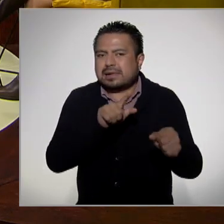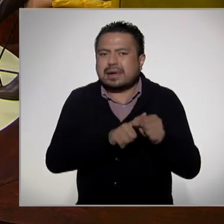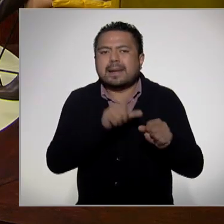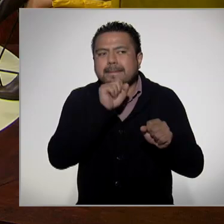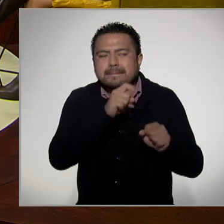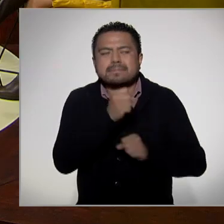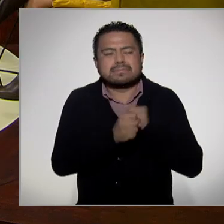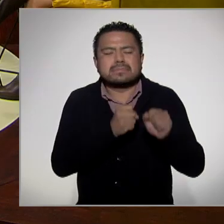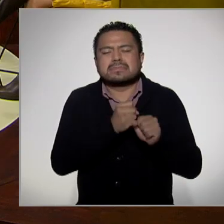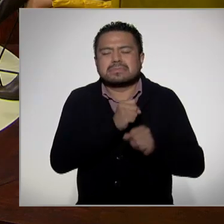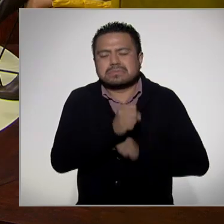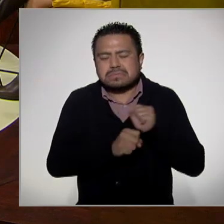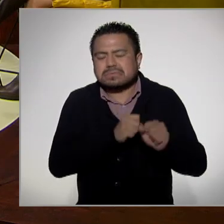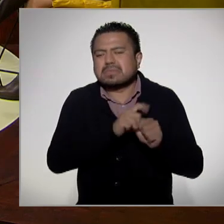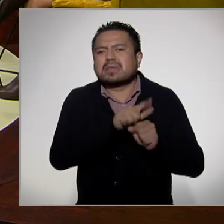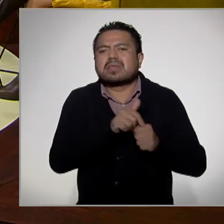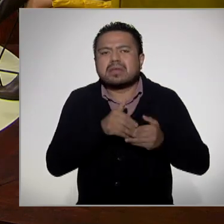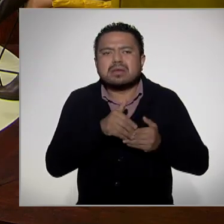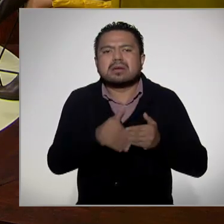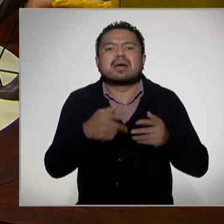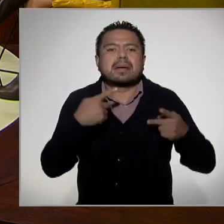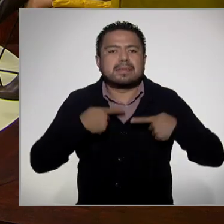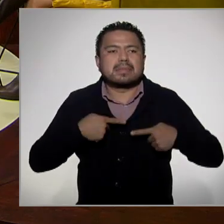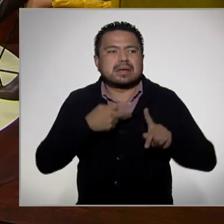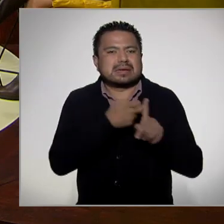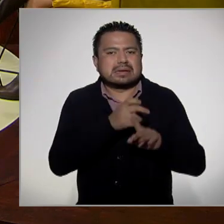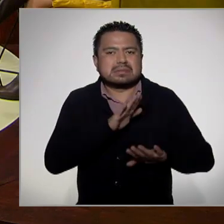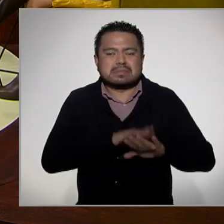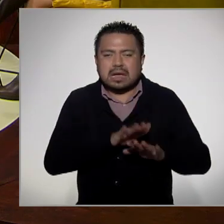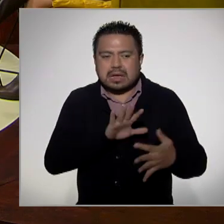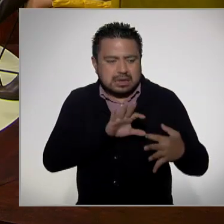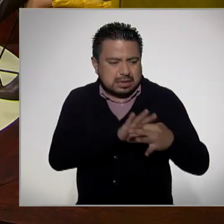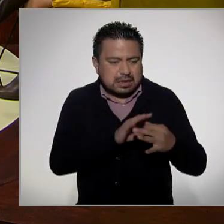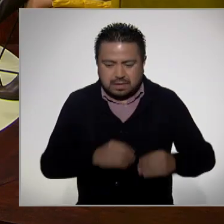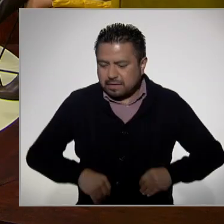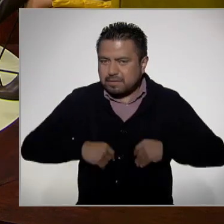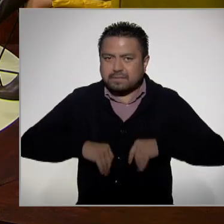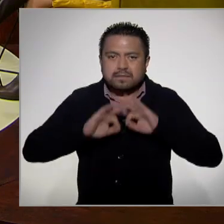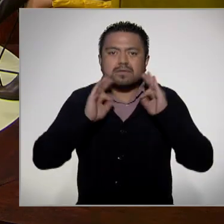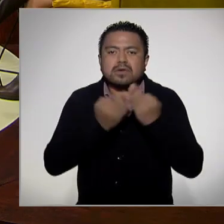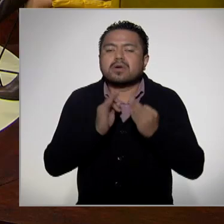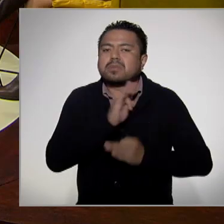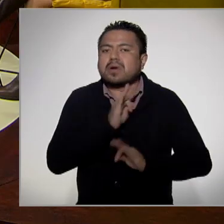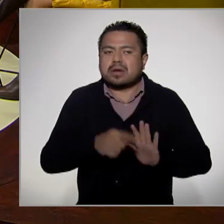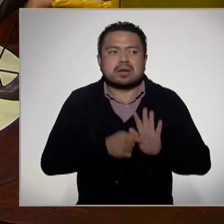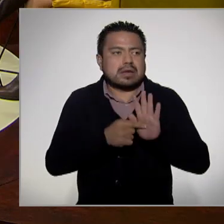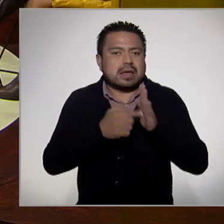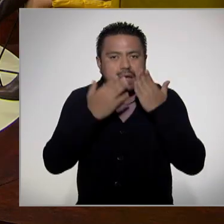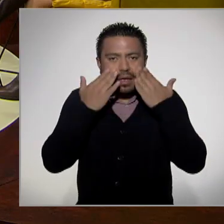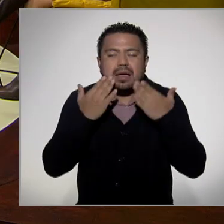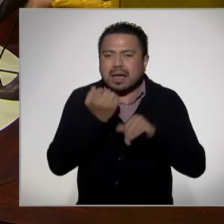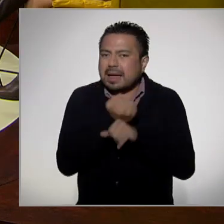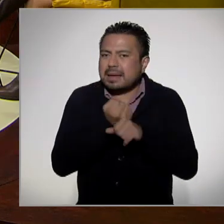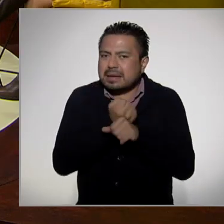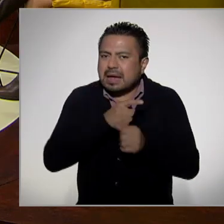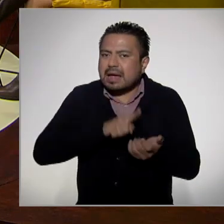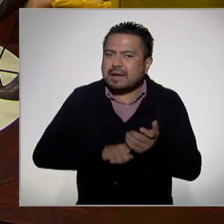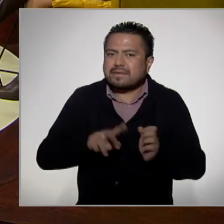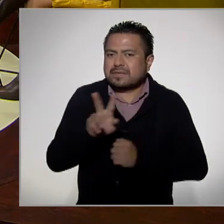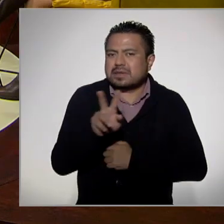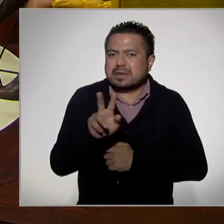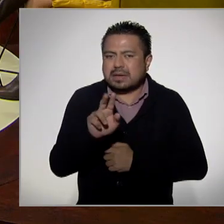varios años después de que una persona ha adaptado este nuevo estilo de vida puede presentar anemia por deficiencia de vitamina d2 que es algo